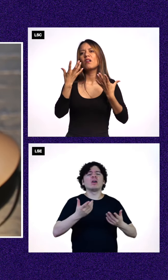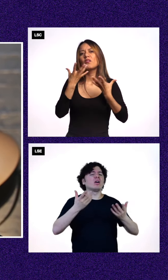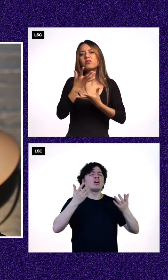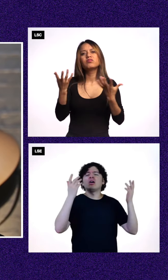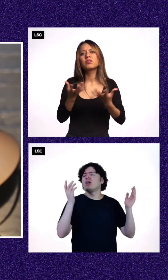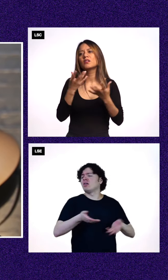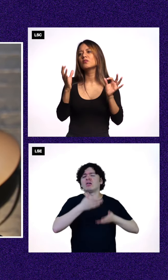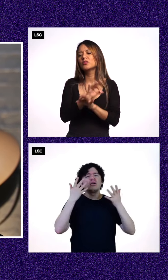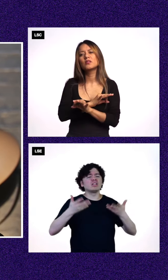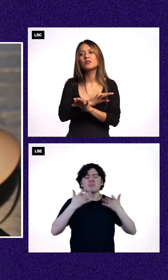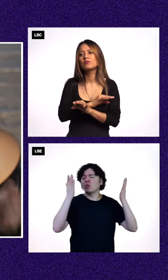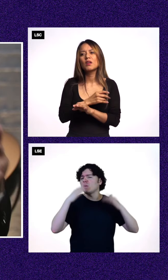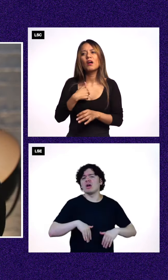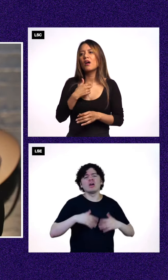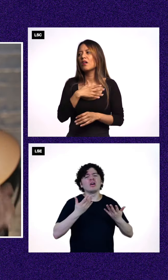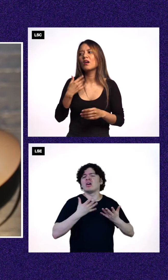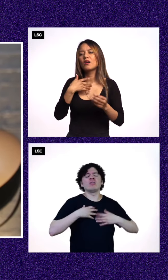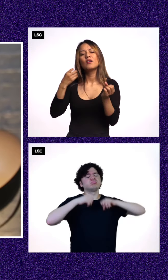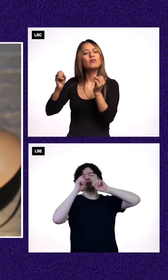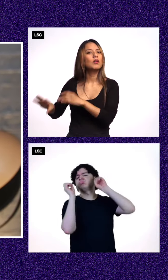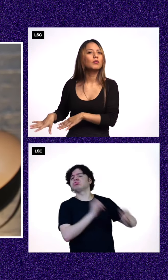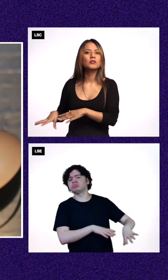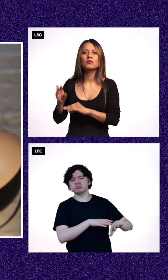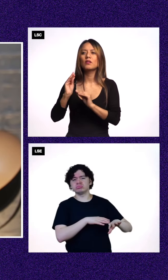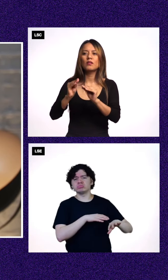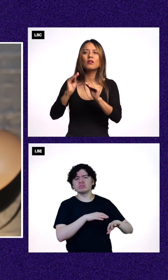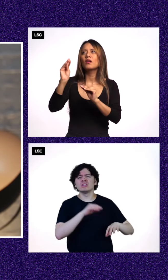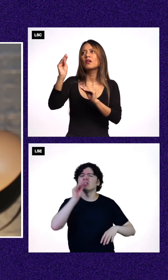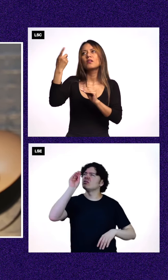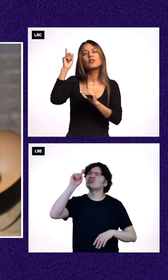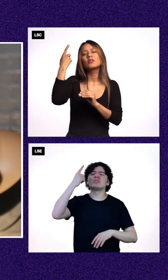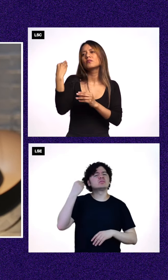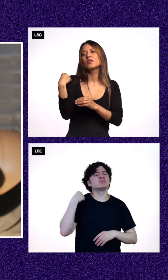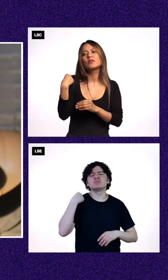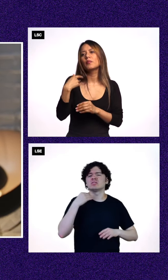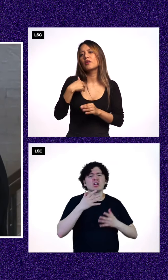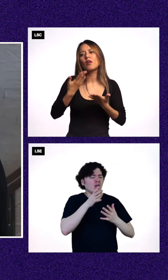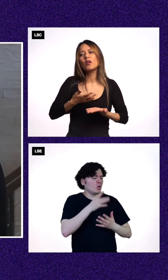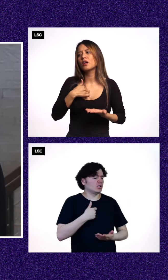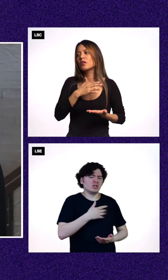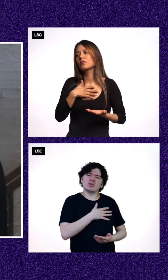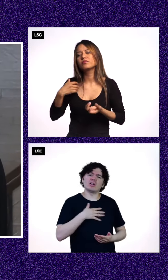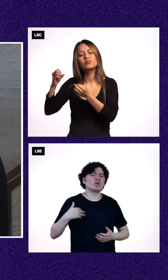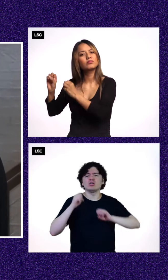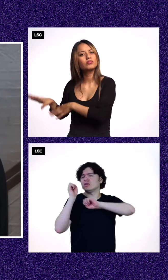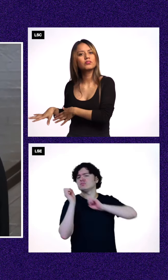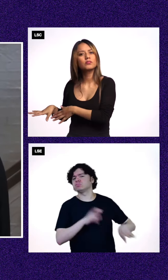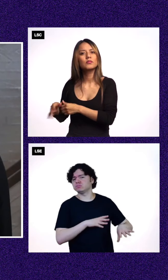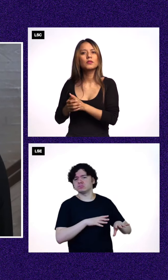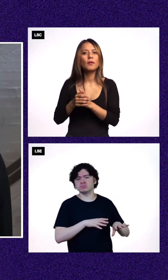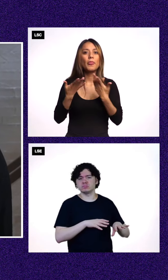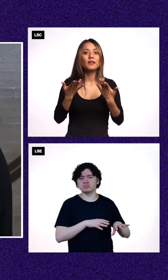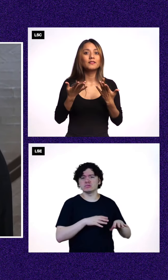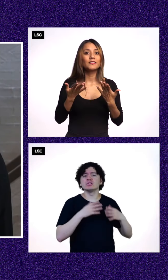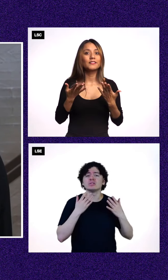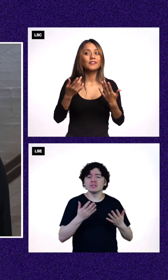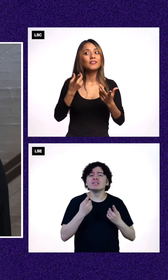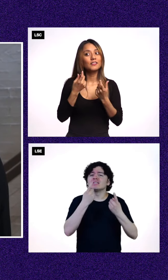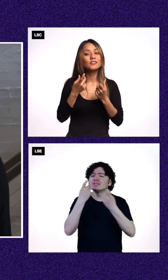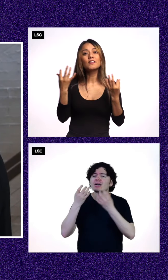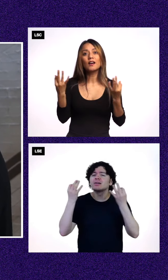bajas y más personas que entran al llamado que Dios tiene para ellos. En 1 Tesalonicenses 3, habla